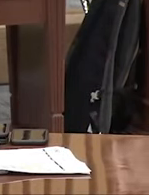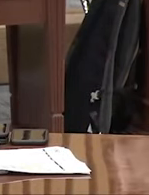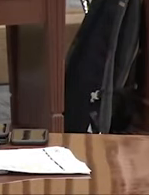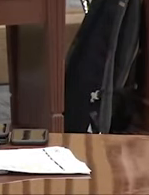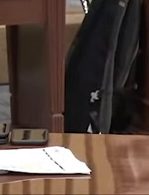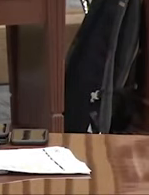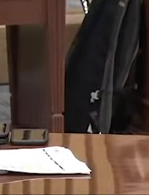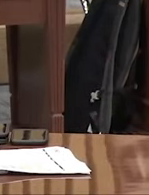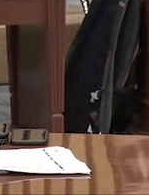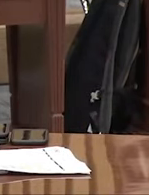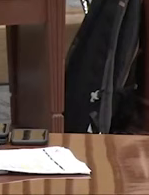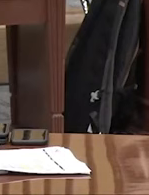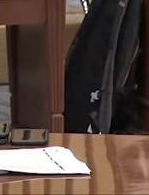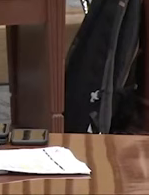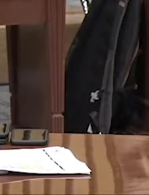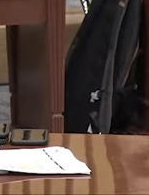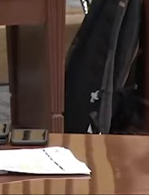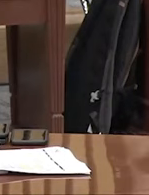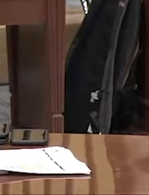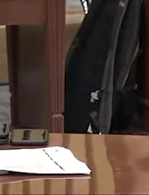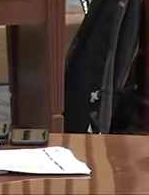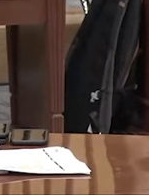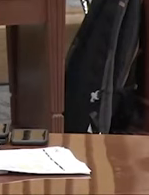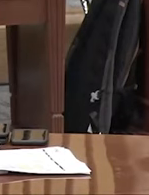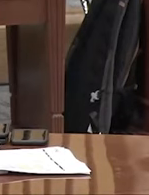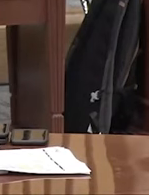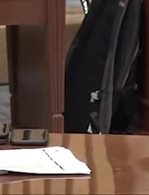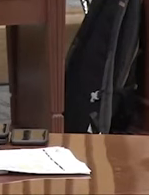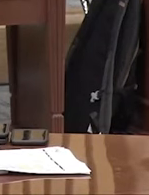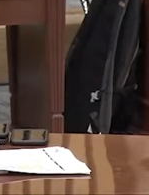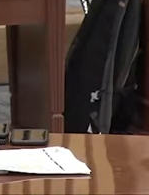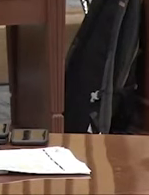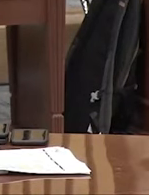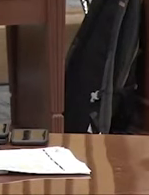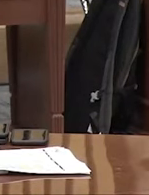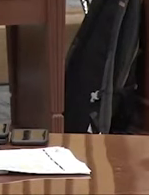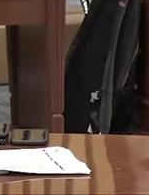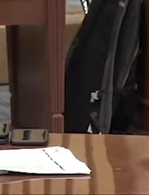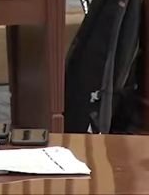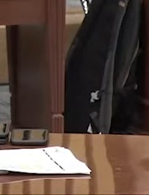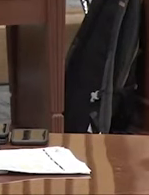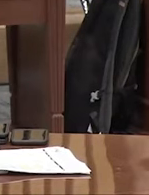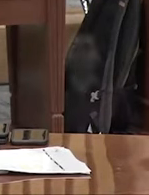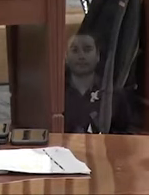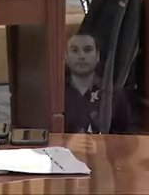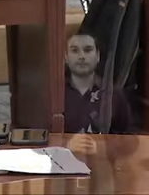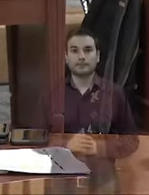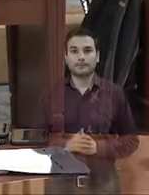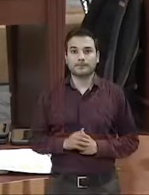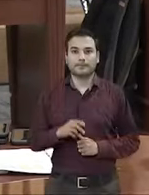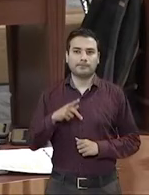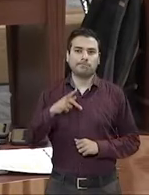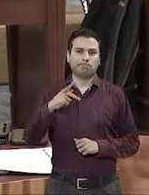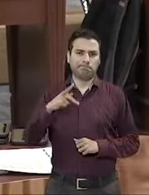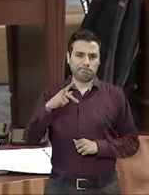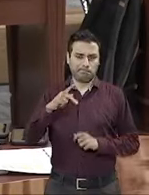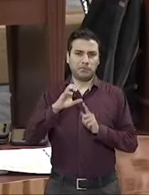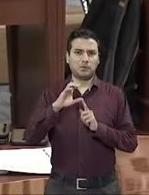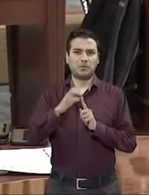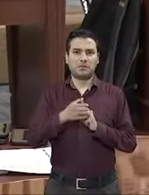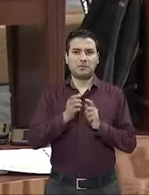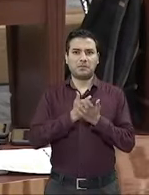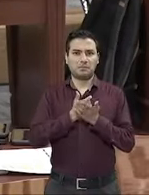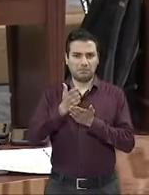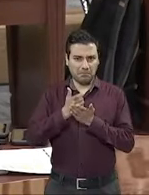la liquidación de gastos de carácter ordinario del propio comité más entre otros gastos